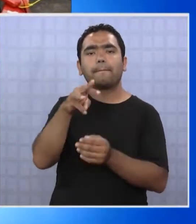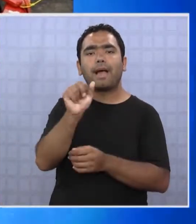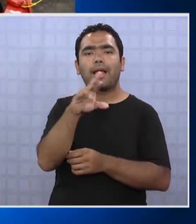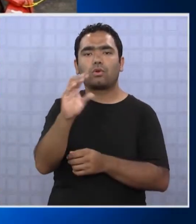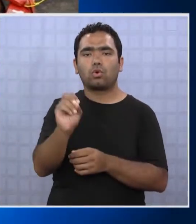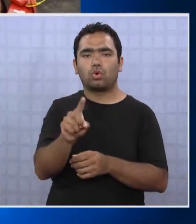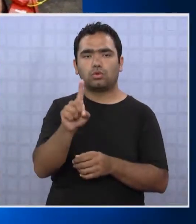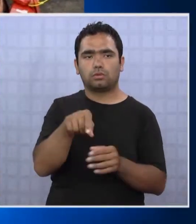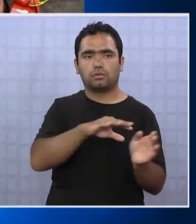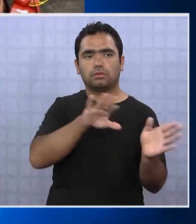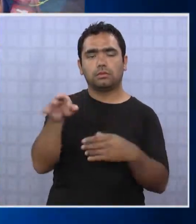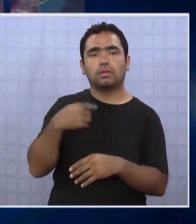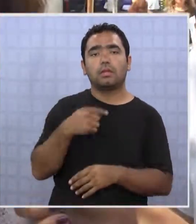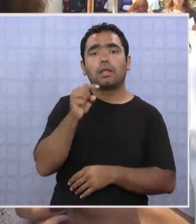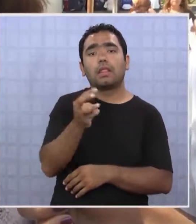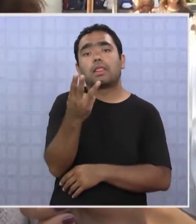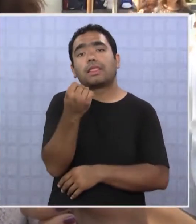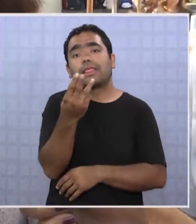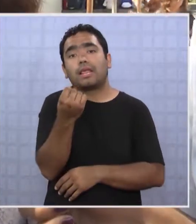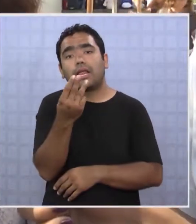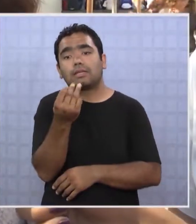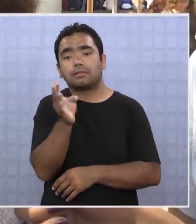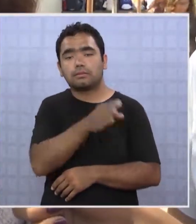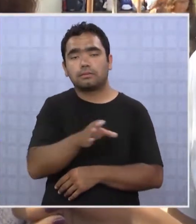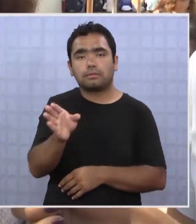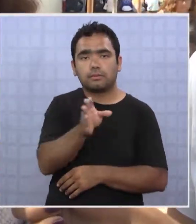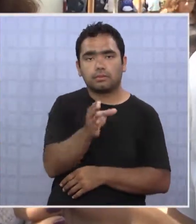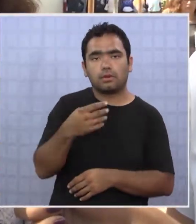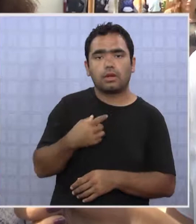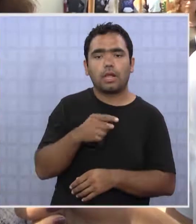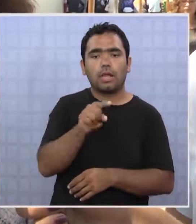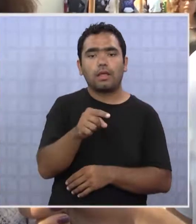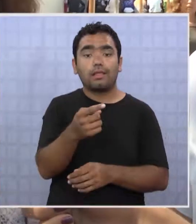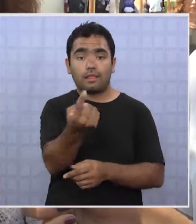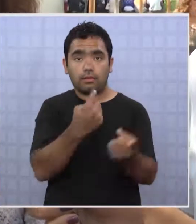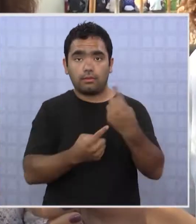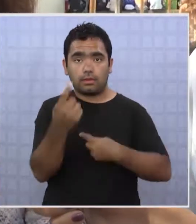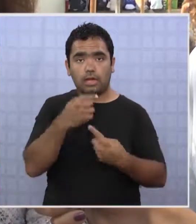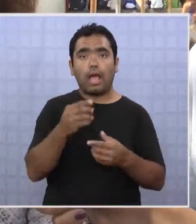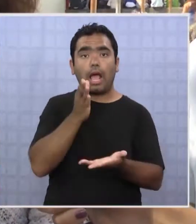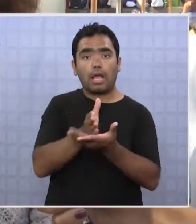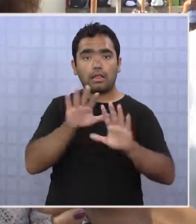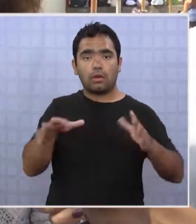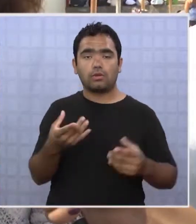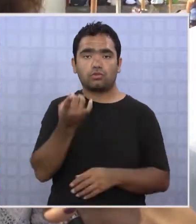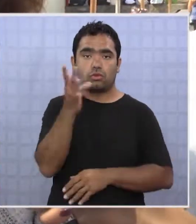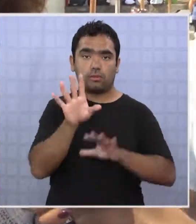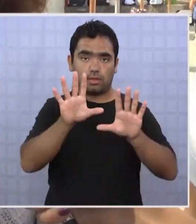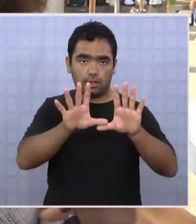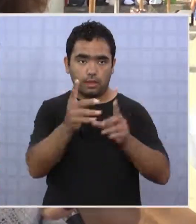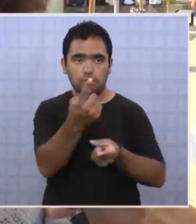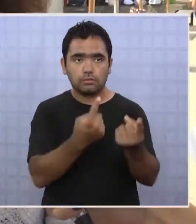que están leves en estos momentos llegaron 10 que se encuentran con